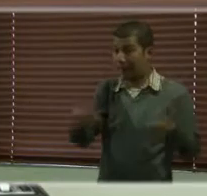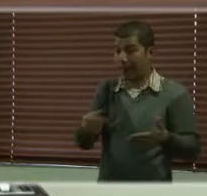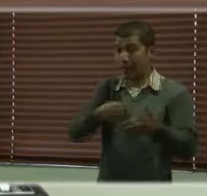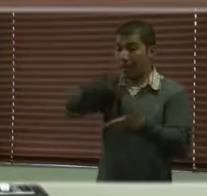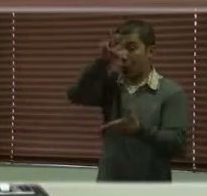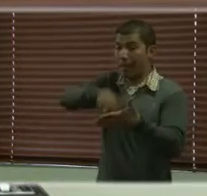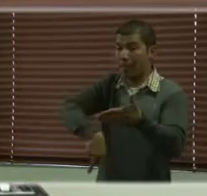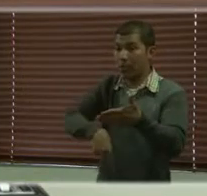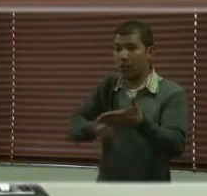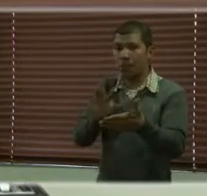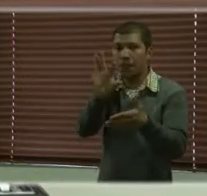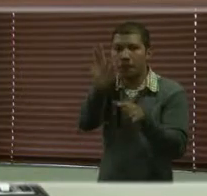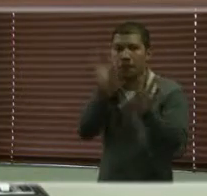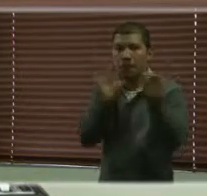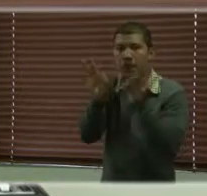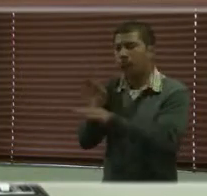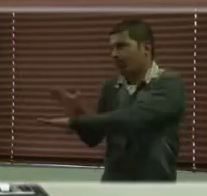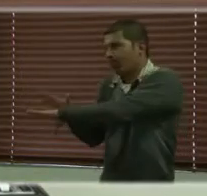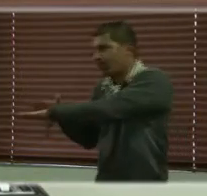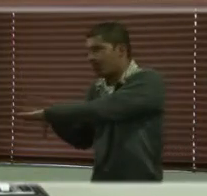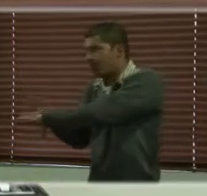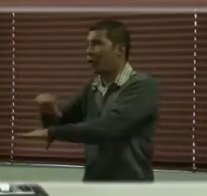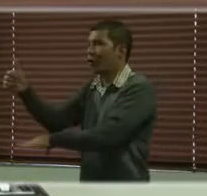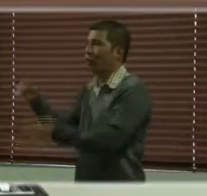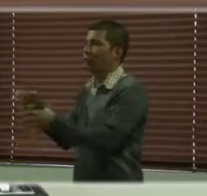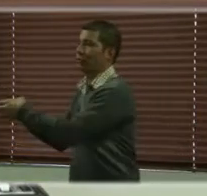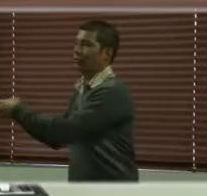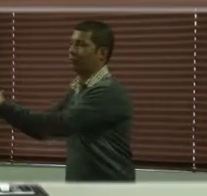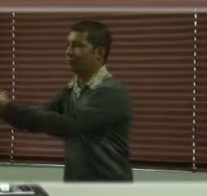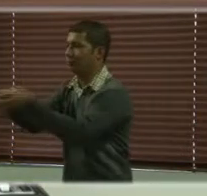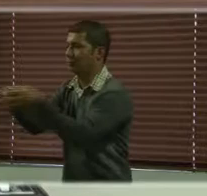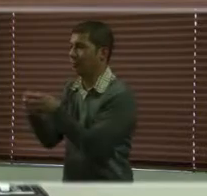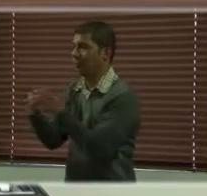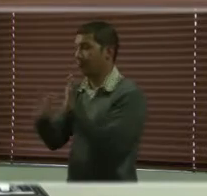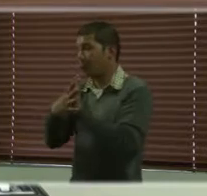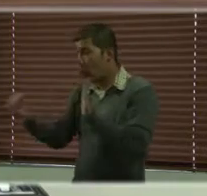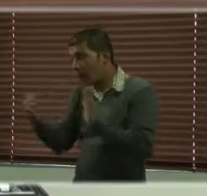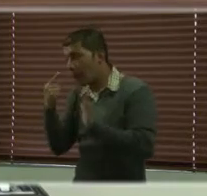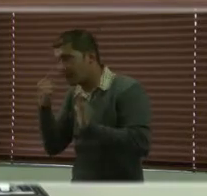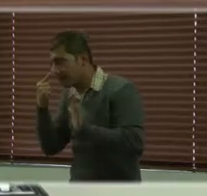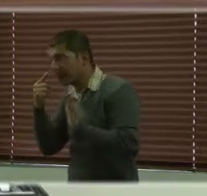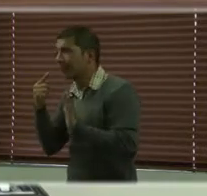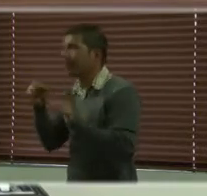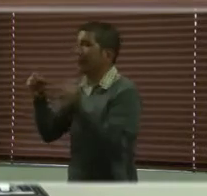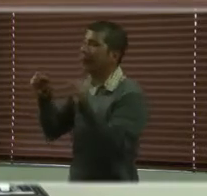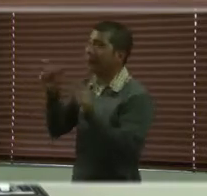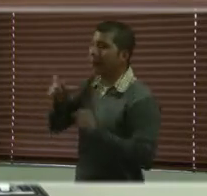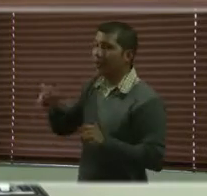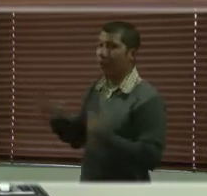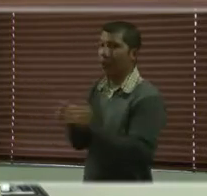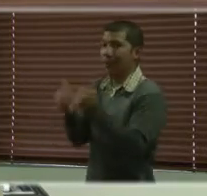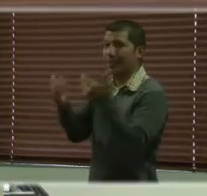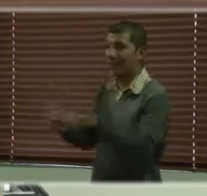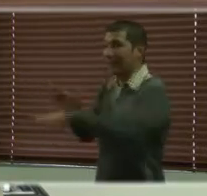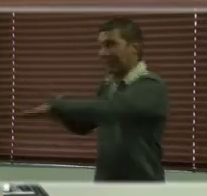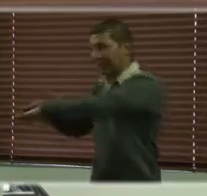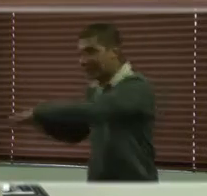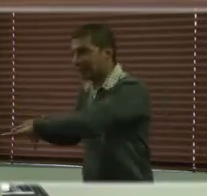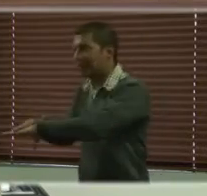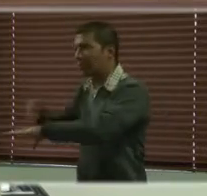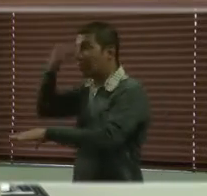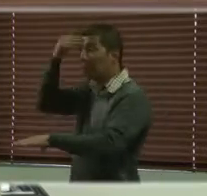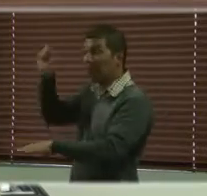convención sobre los derechos de las personas con discapacidad para nosotros es muy importante pero no solo los otros comités sino que también las otras agencias